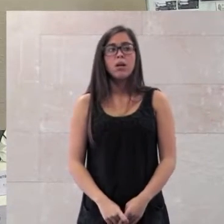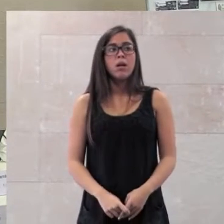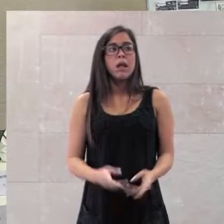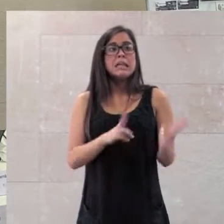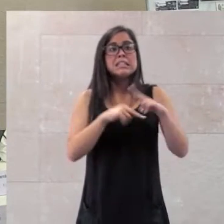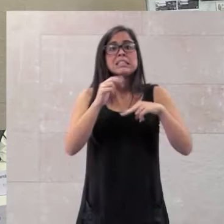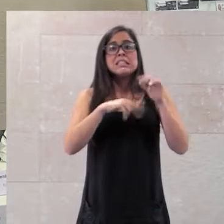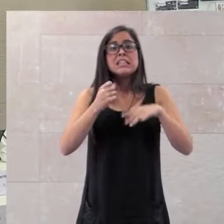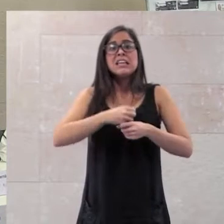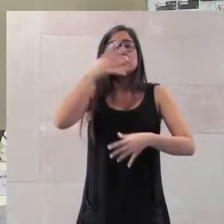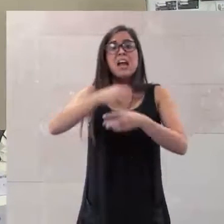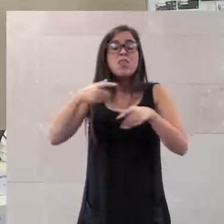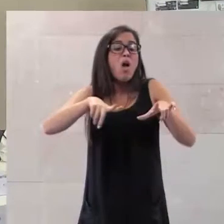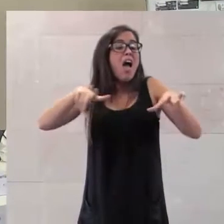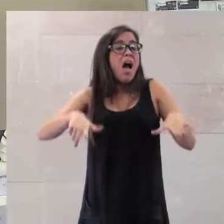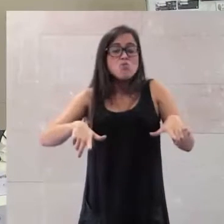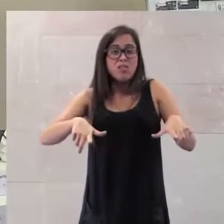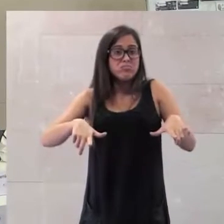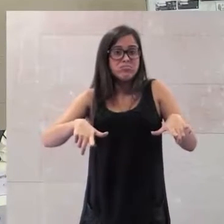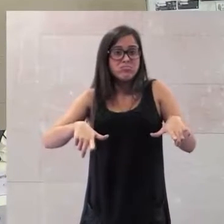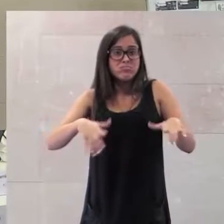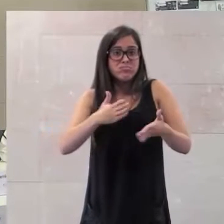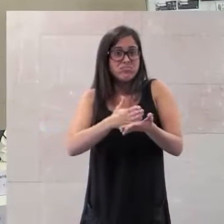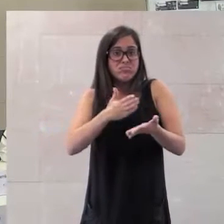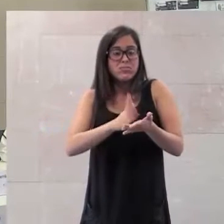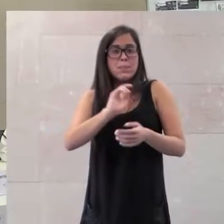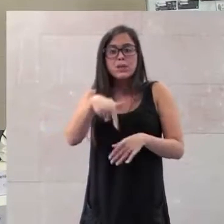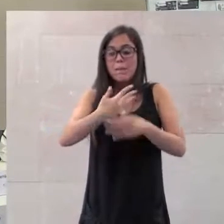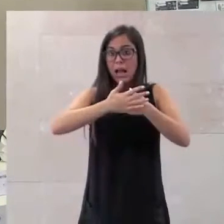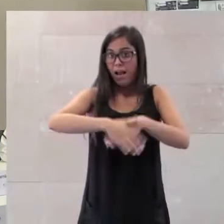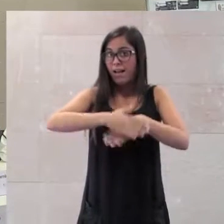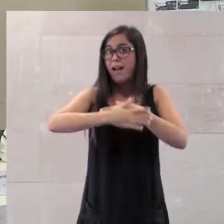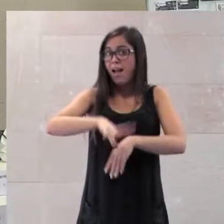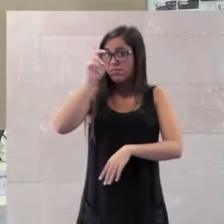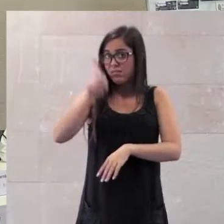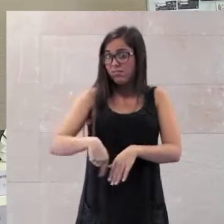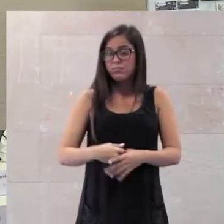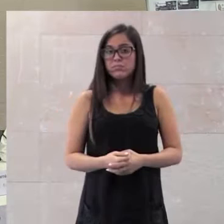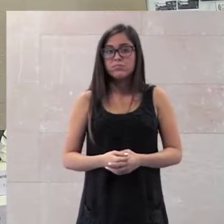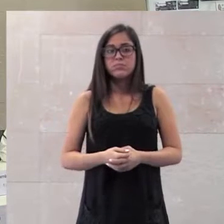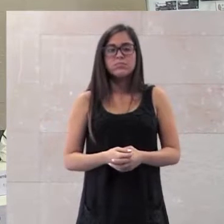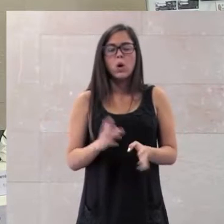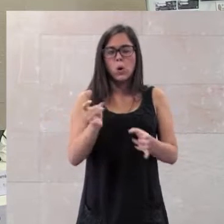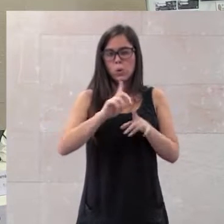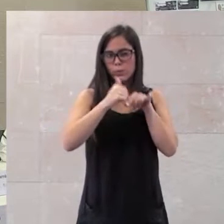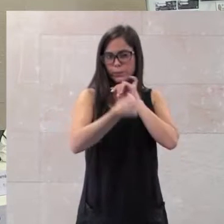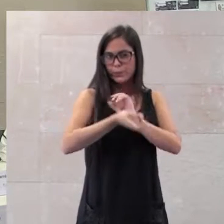Instalaciones, pues instalaciones son las aulas, pero también son las calles, se hacen, ya os voy a contar